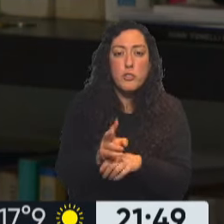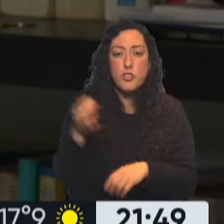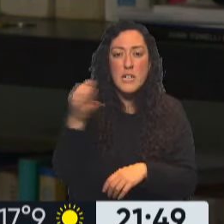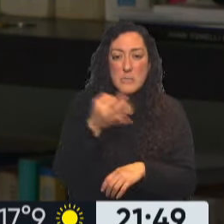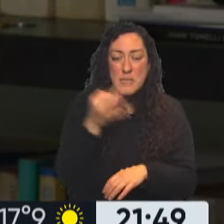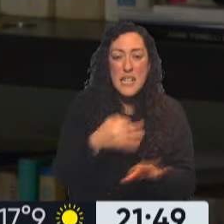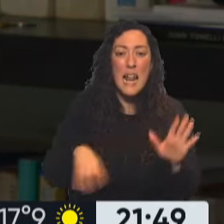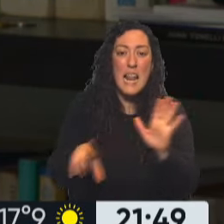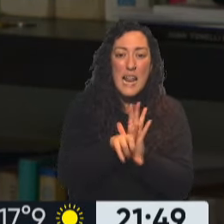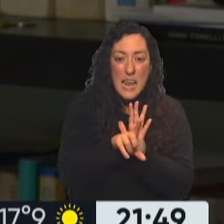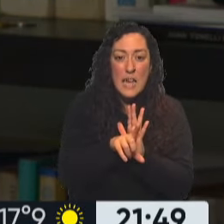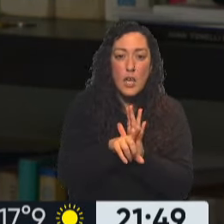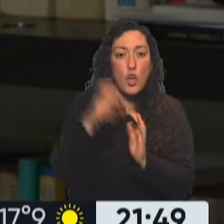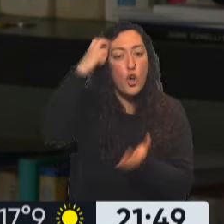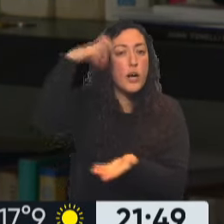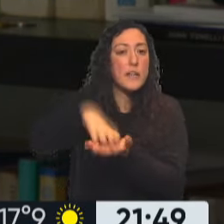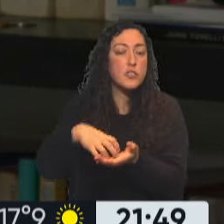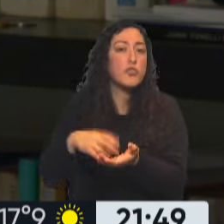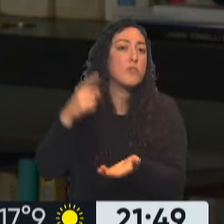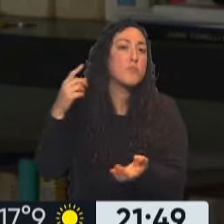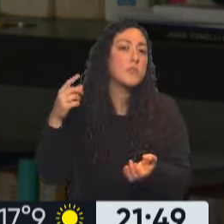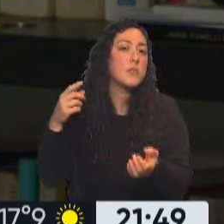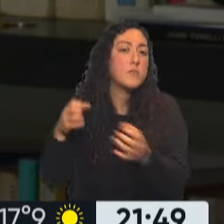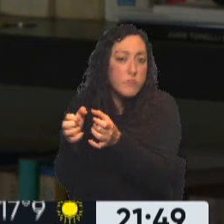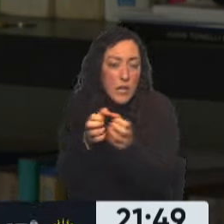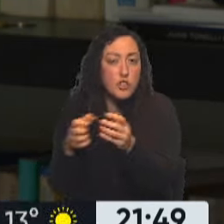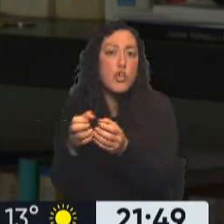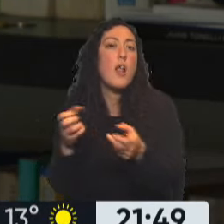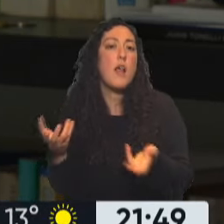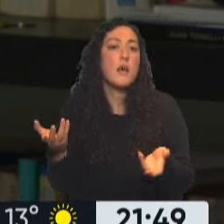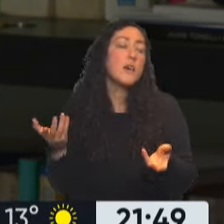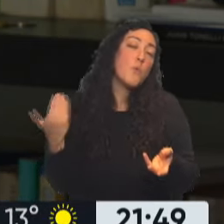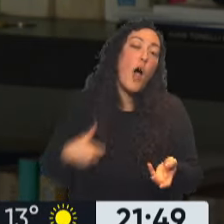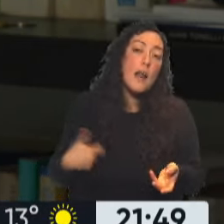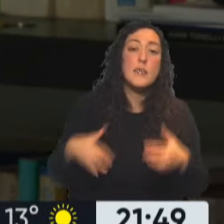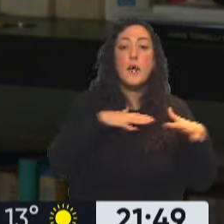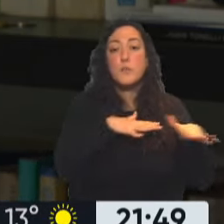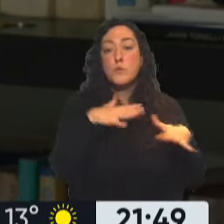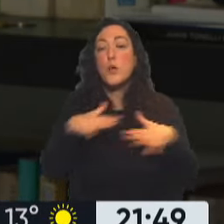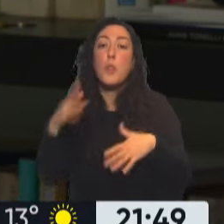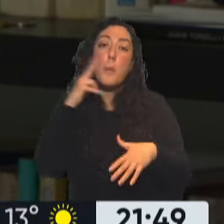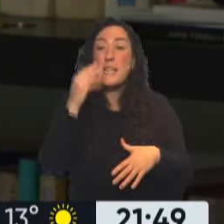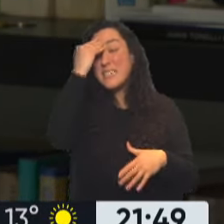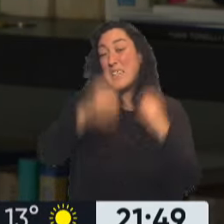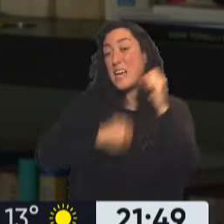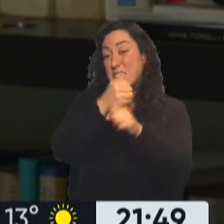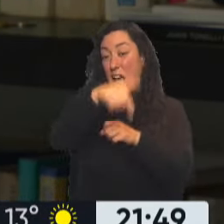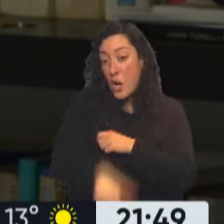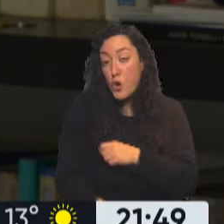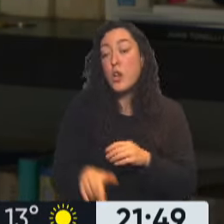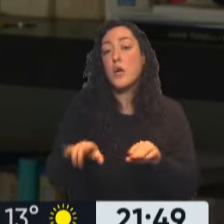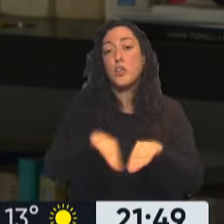de una ley que debía sancionar el Congreso. Como tantas cosas que suceden en Argentina, desde 2015 a la fecha han pasado